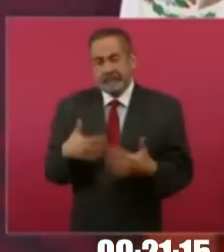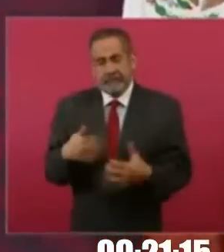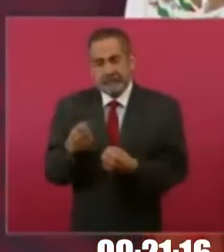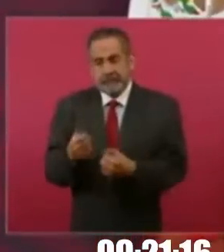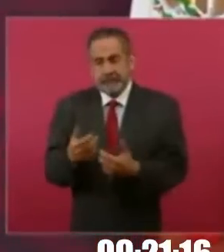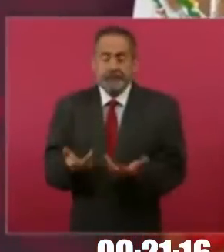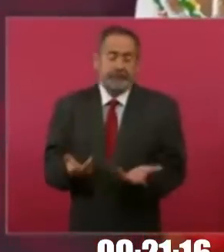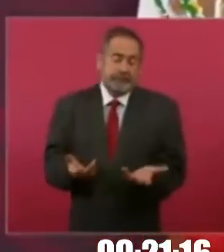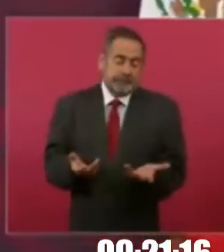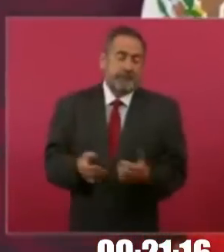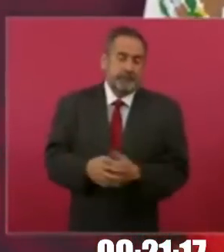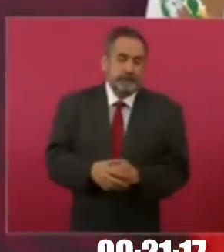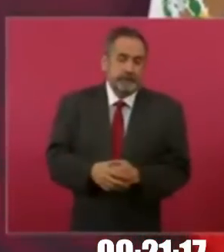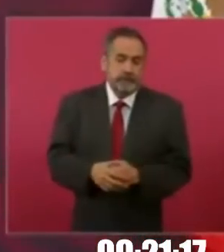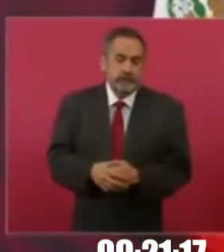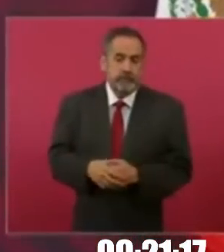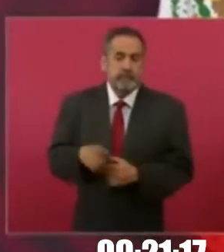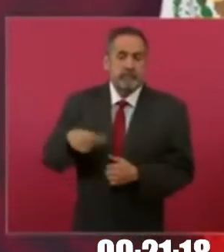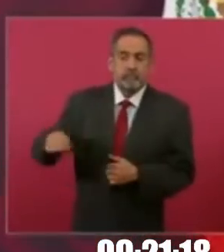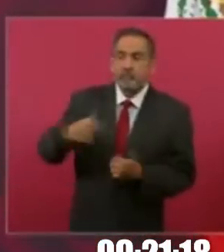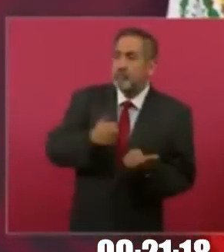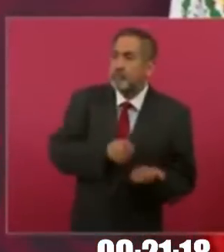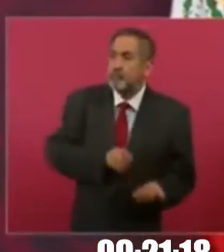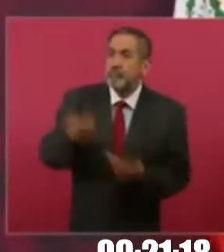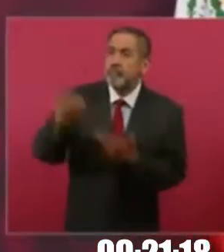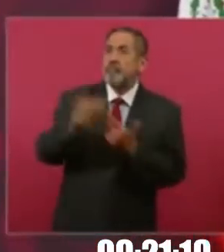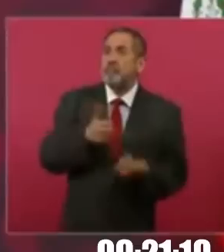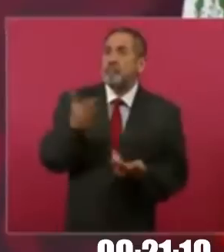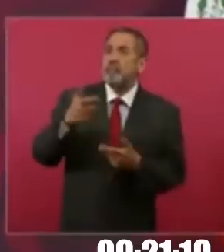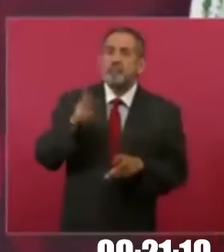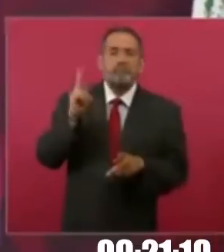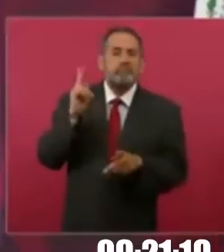Entonces se les han caído sus exportaciones